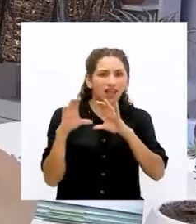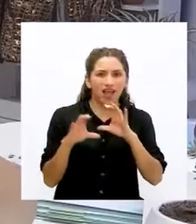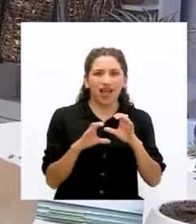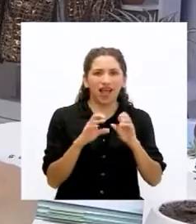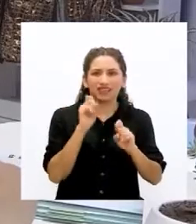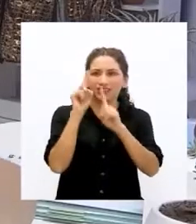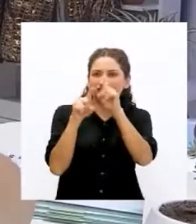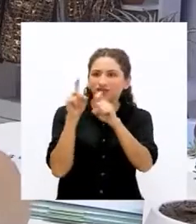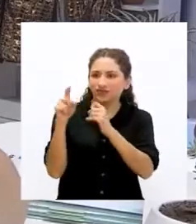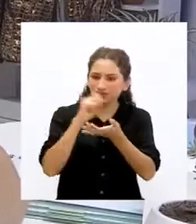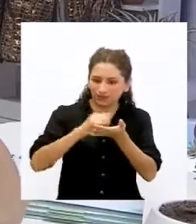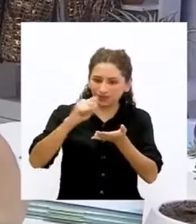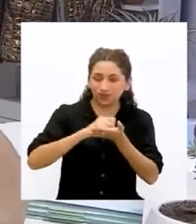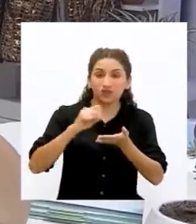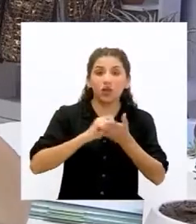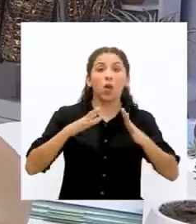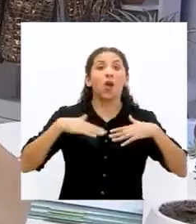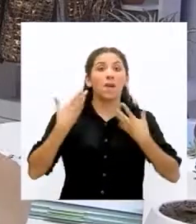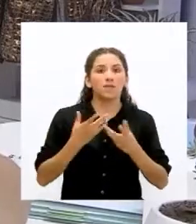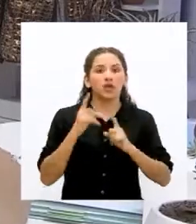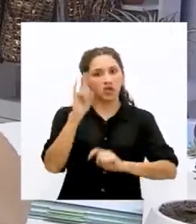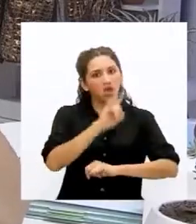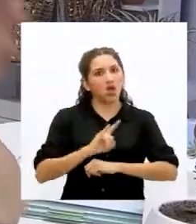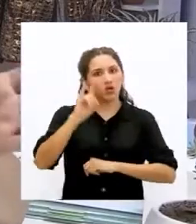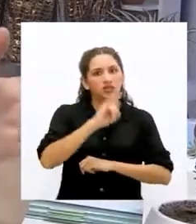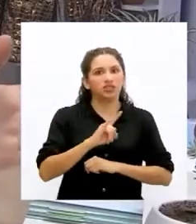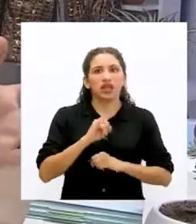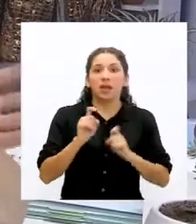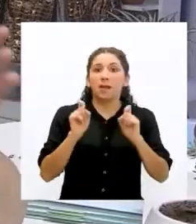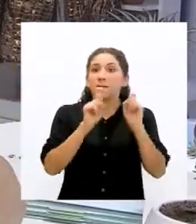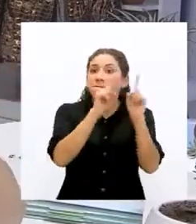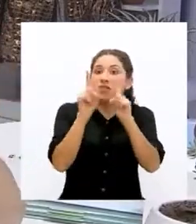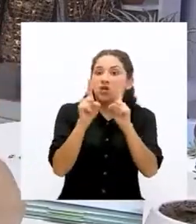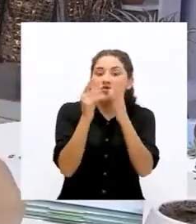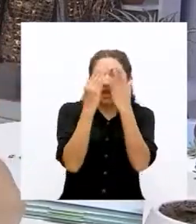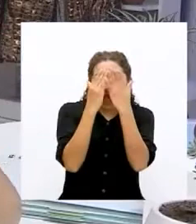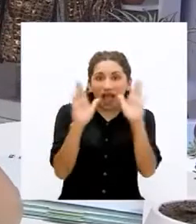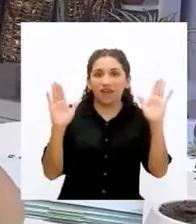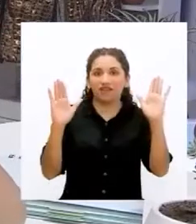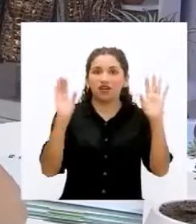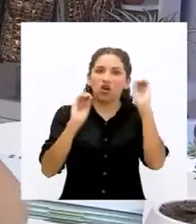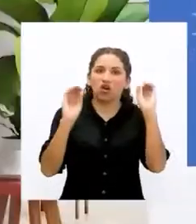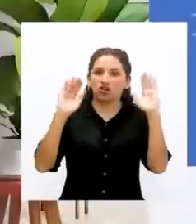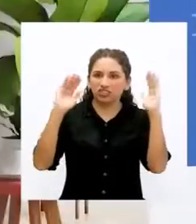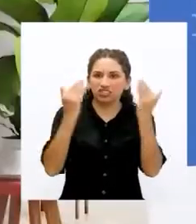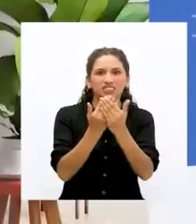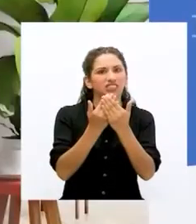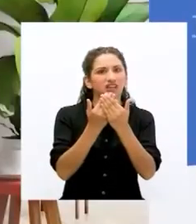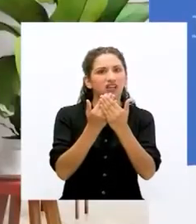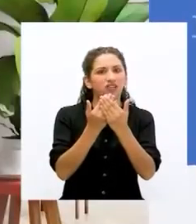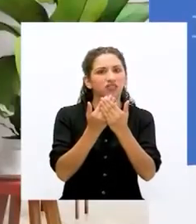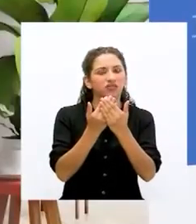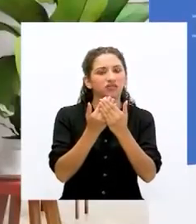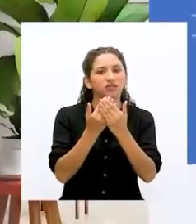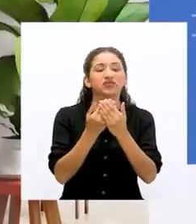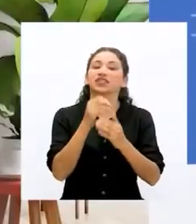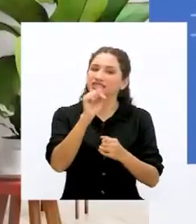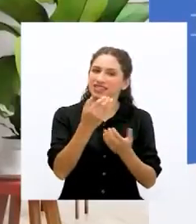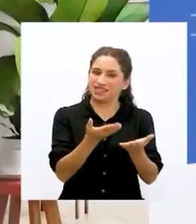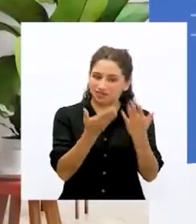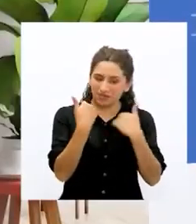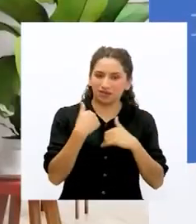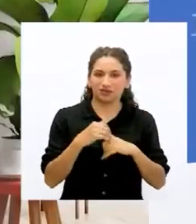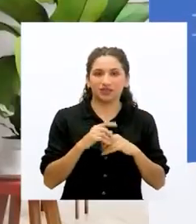de un cuestionario podemos utilizar preguntas abiertas o preguntas cerradas. Así es. Manos a la